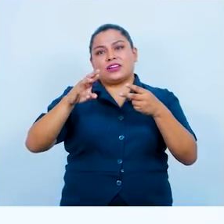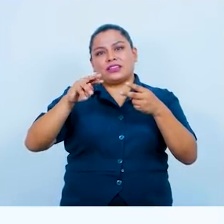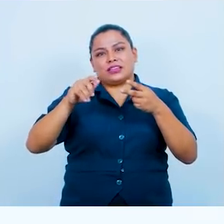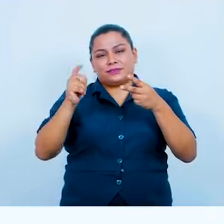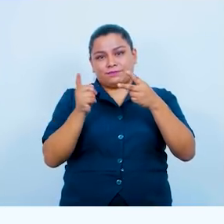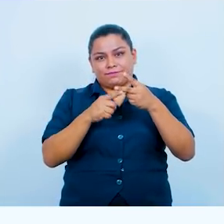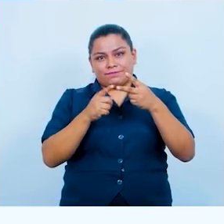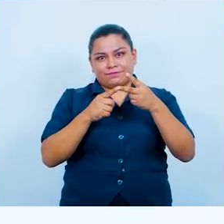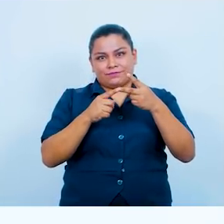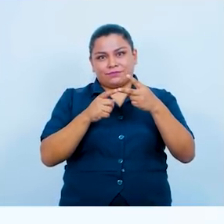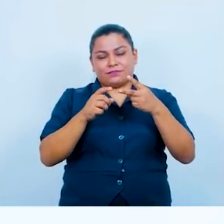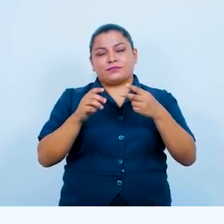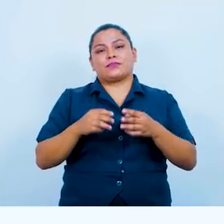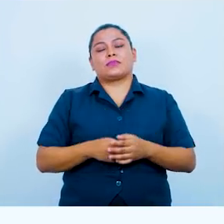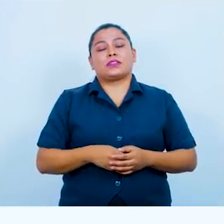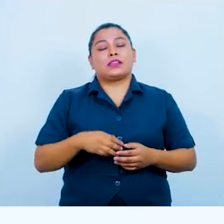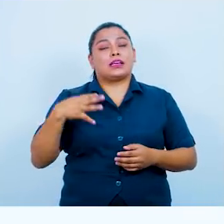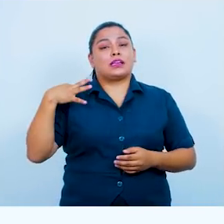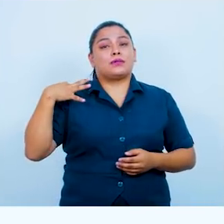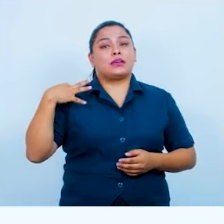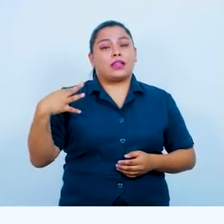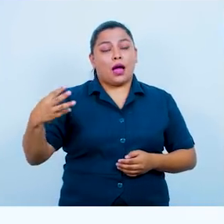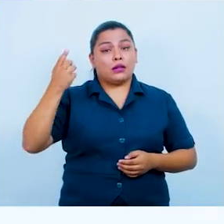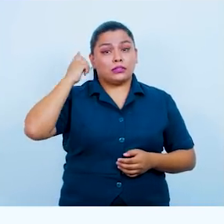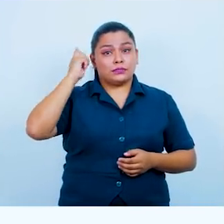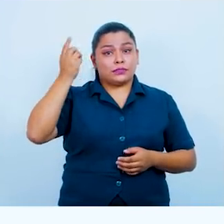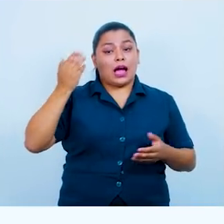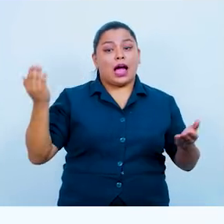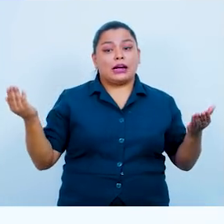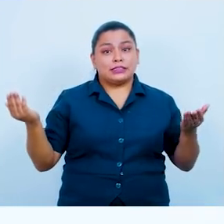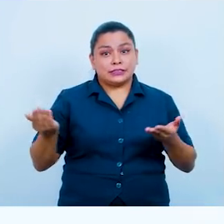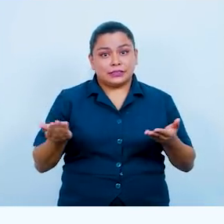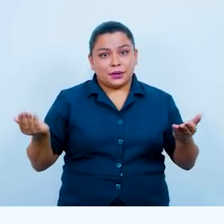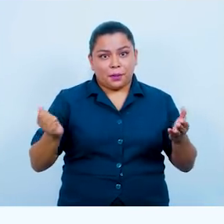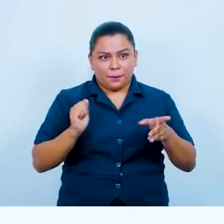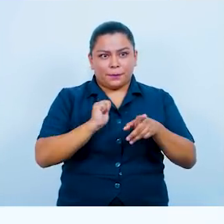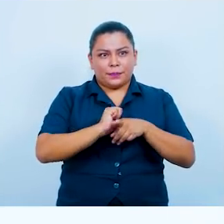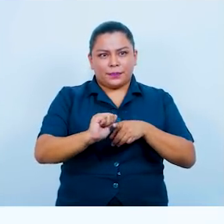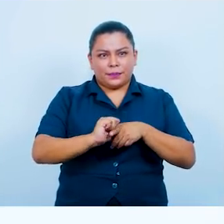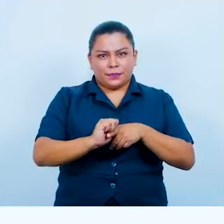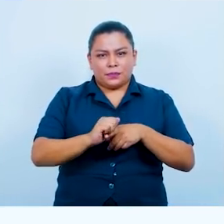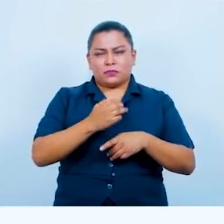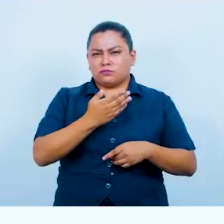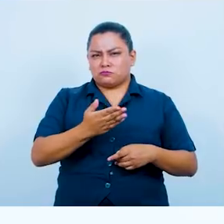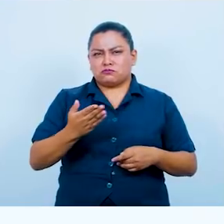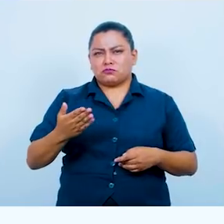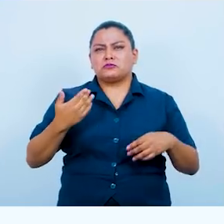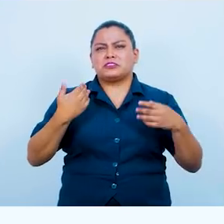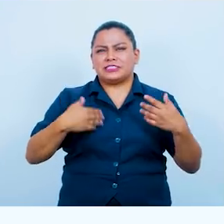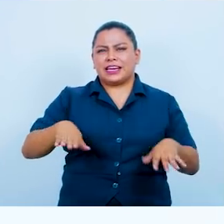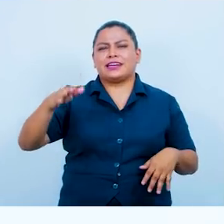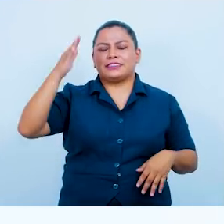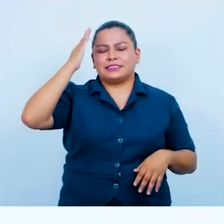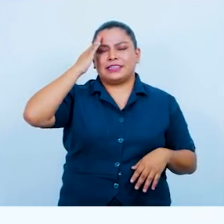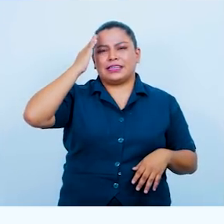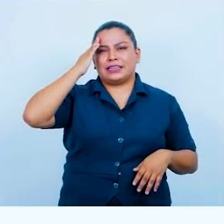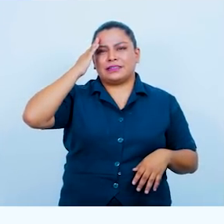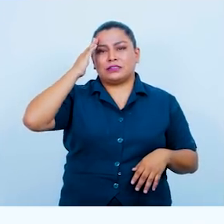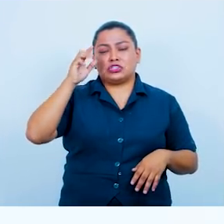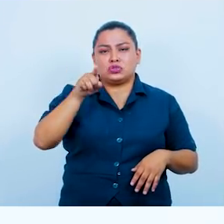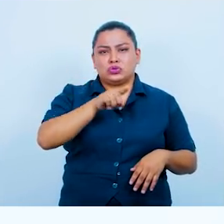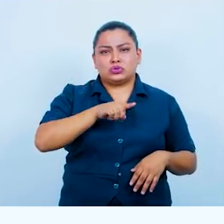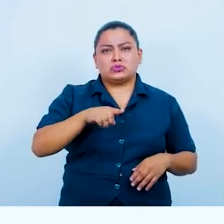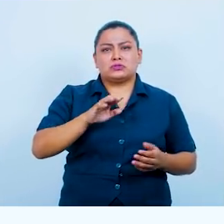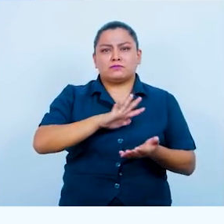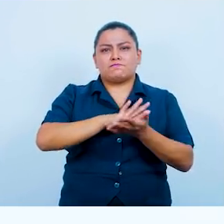Les invitamos, estimados maestros, a realizar en Jamboard este ejercicio, con las herramientas que conocen y cómo ustedes